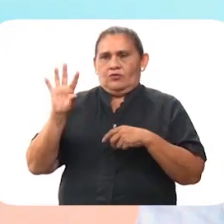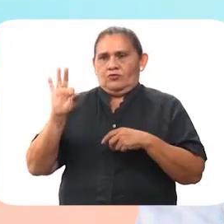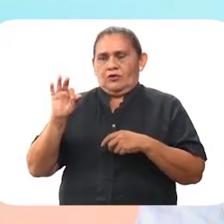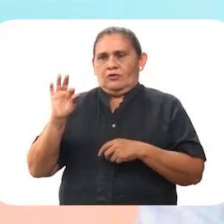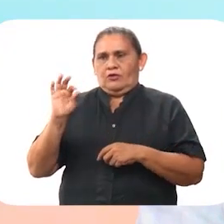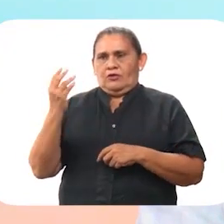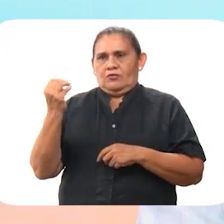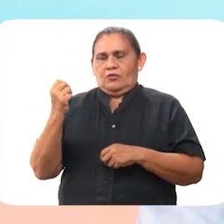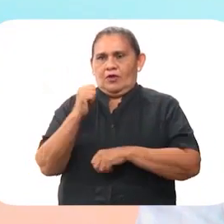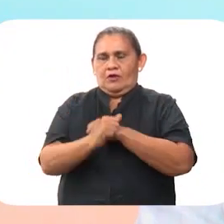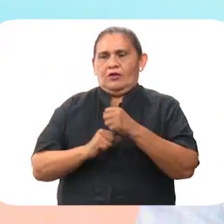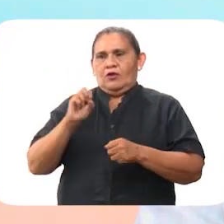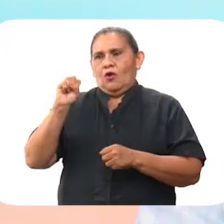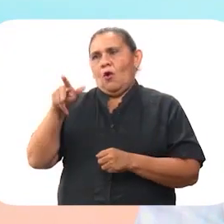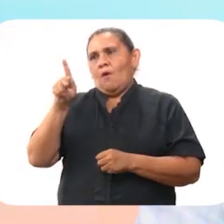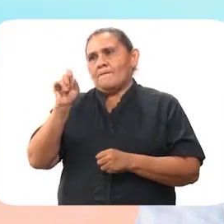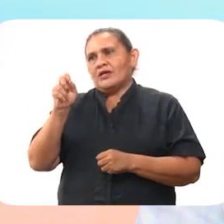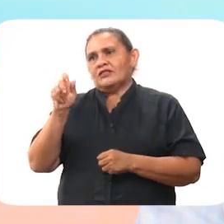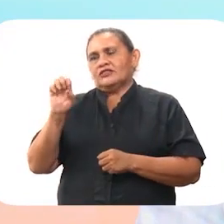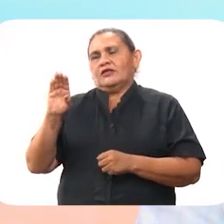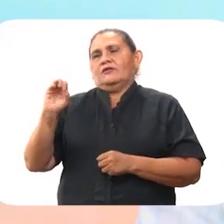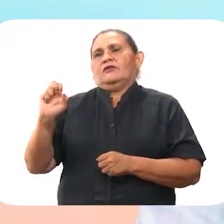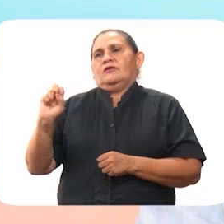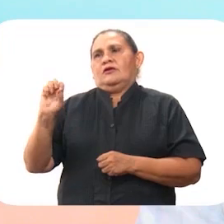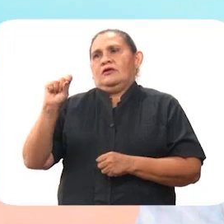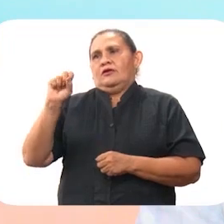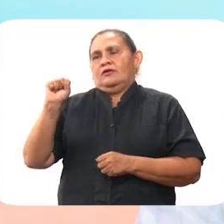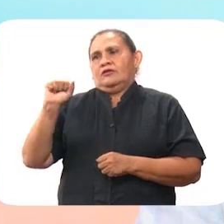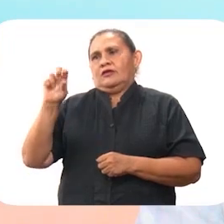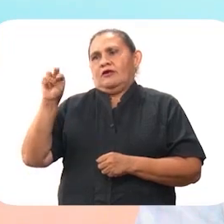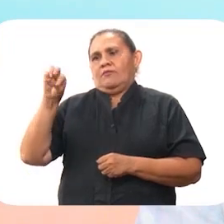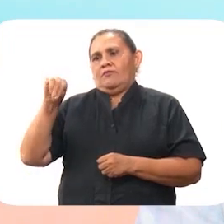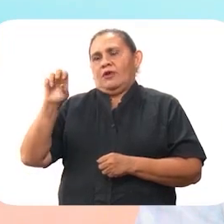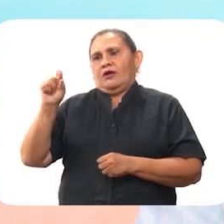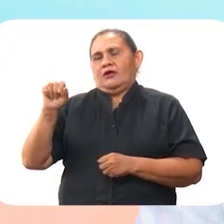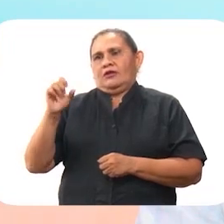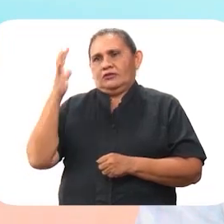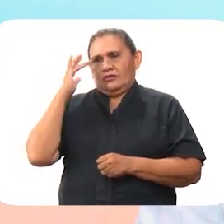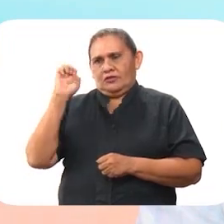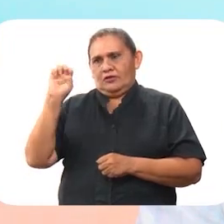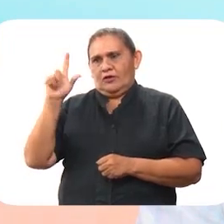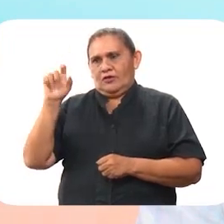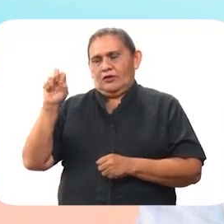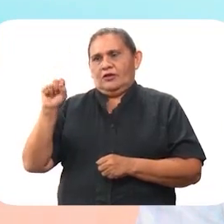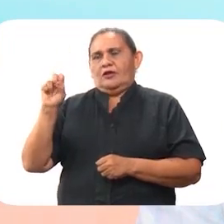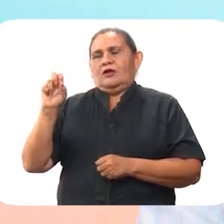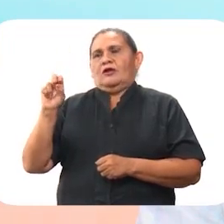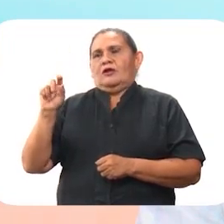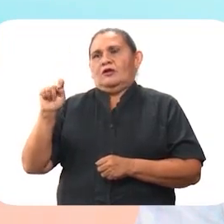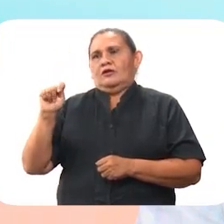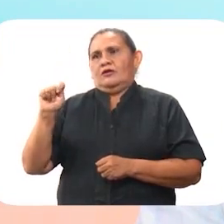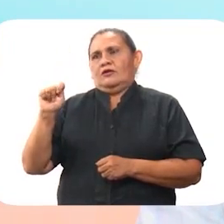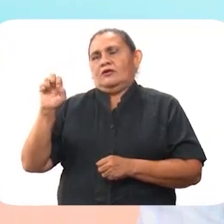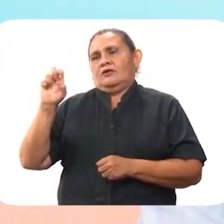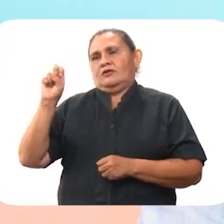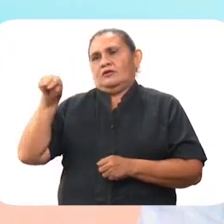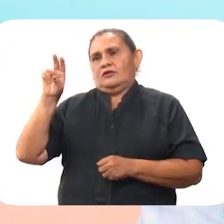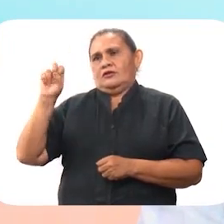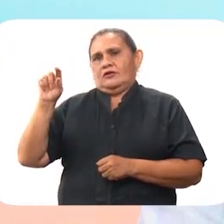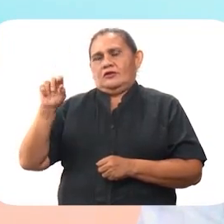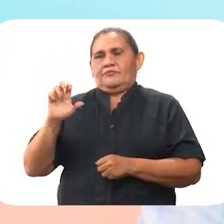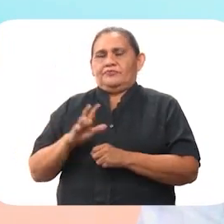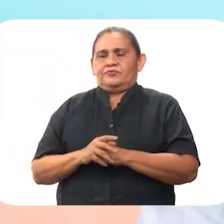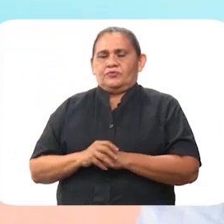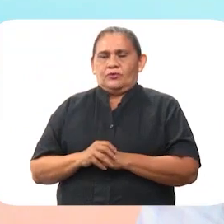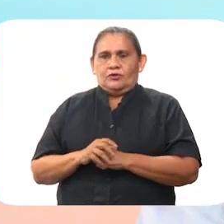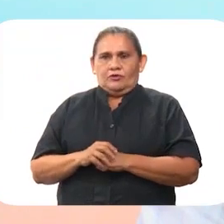vacunao, shmasakil, te alucalan el toj, hola, y este el cuchcabalo. Tank mulmeya, ojalá chile shot luma, y este lumola y lo Secretaría